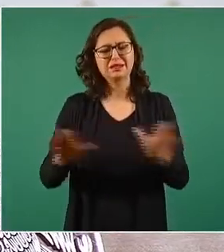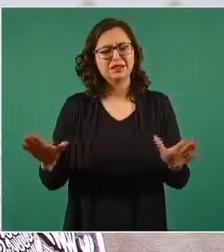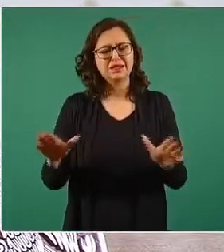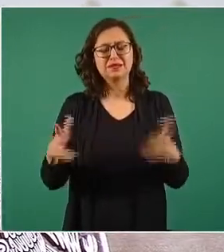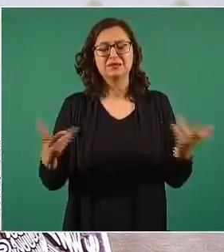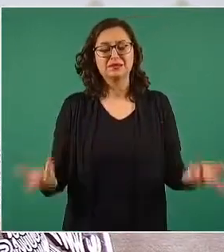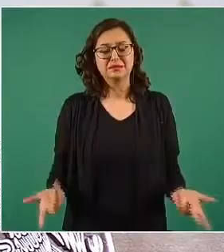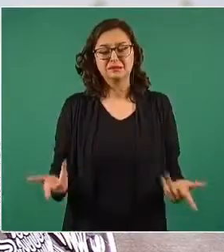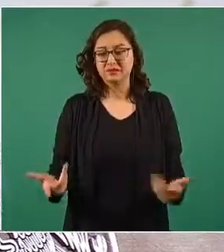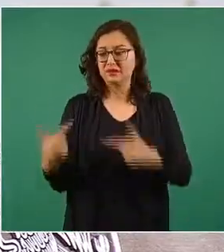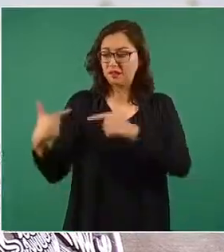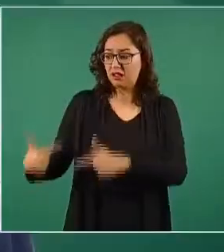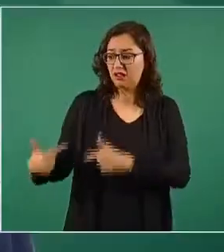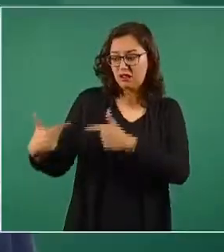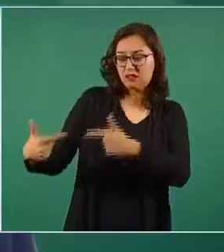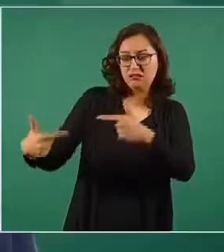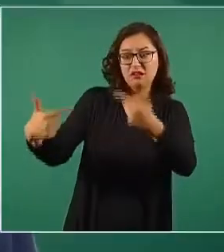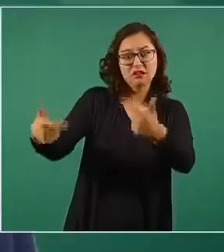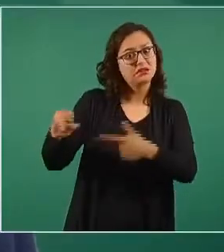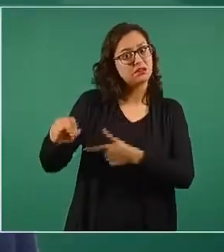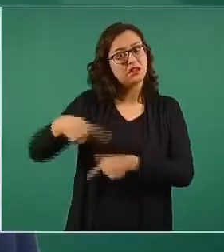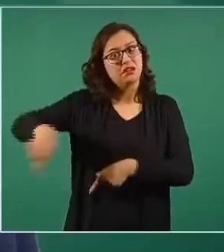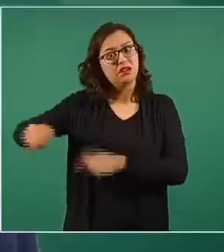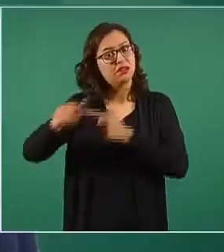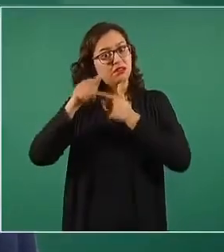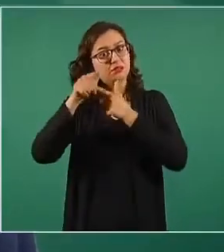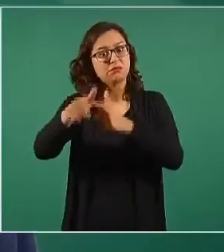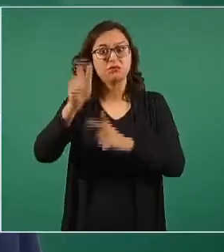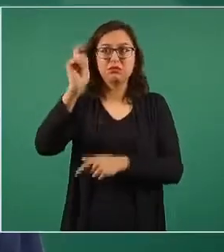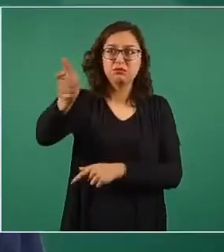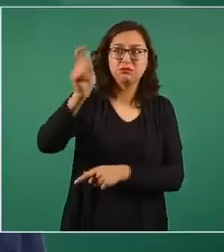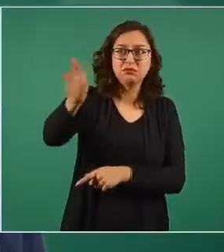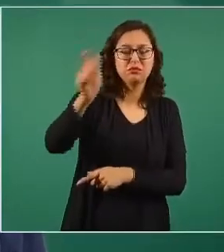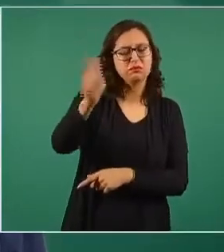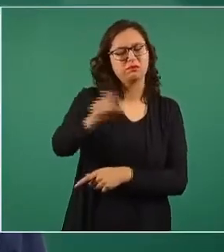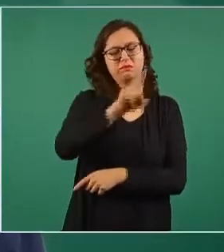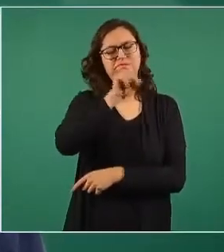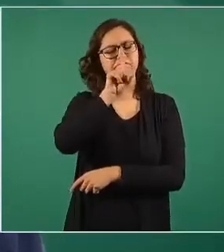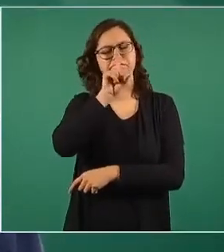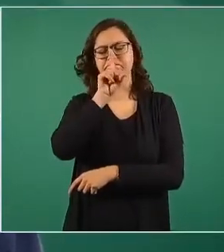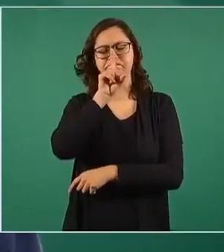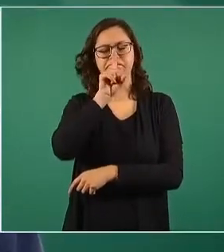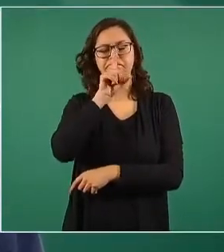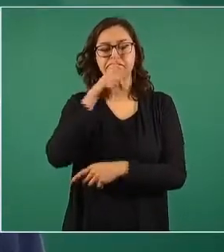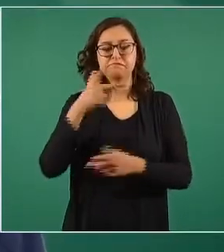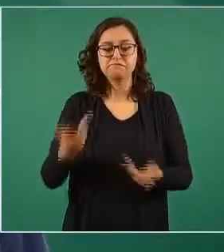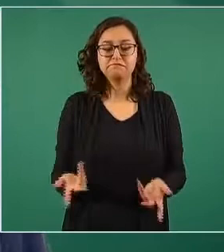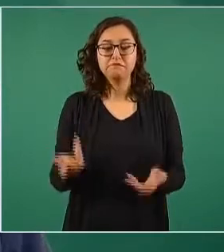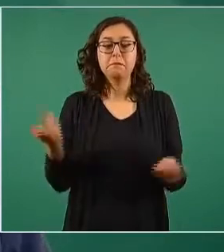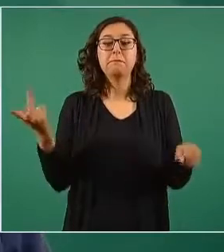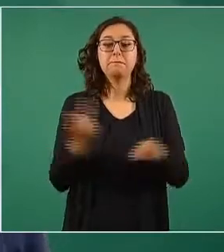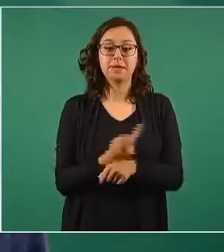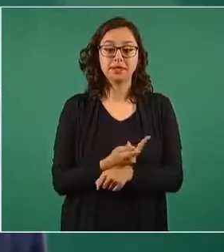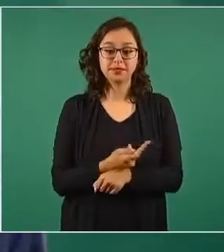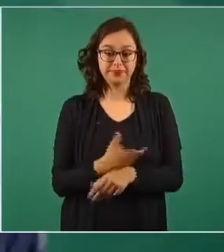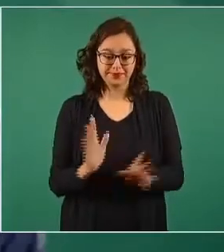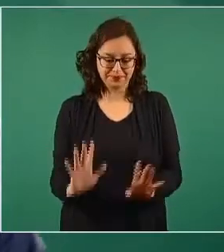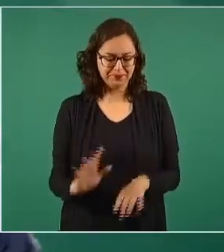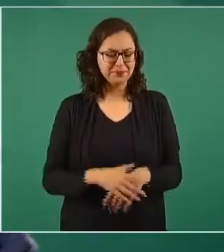hipotecar el futuro de las nuevas generaciones. Siempre he dicho que las deudas